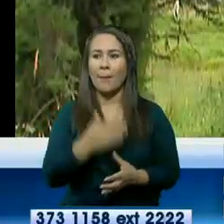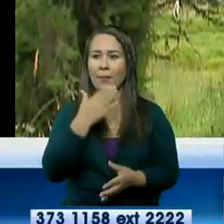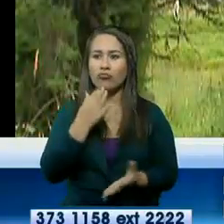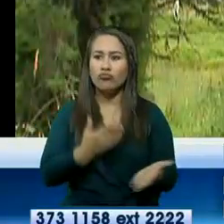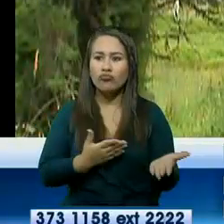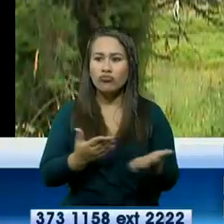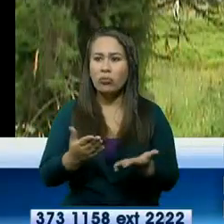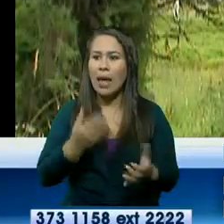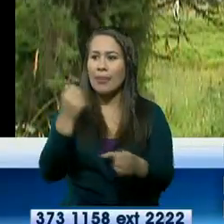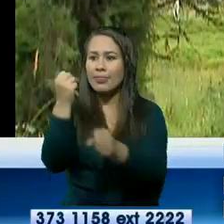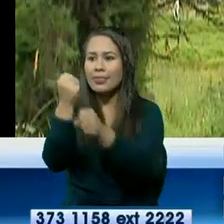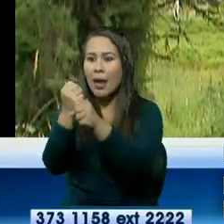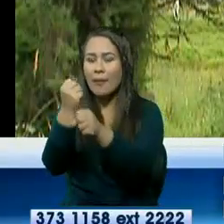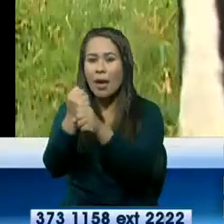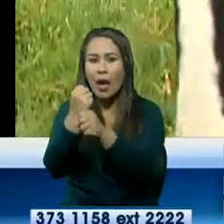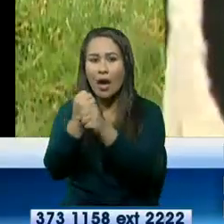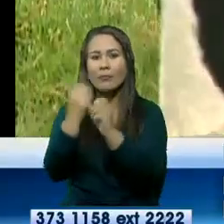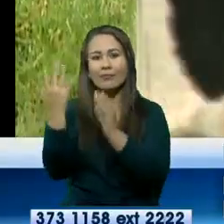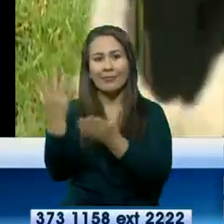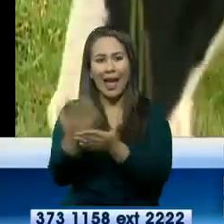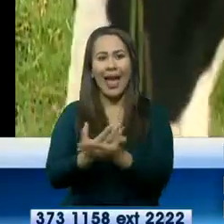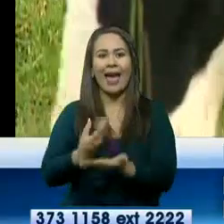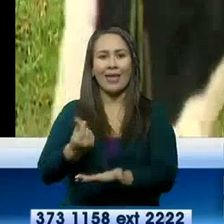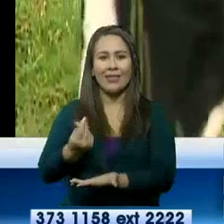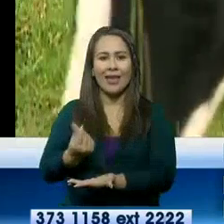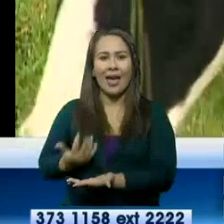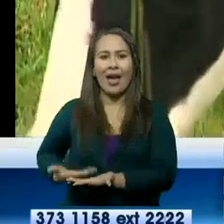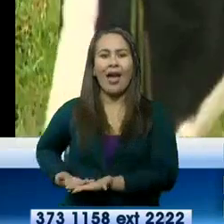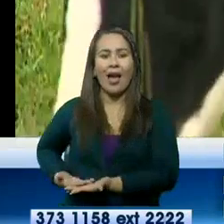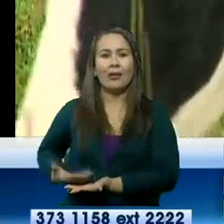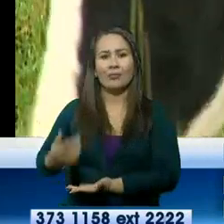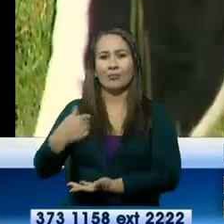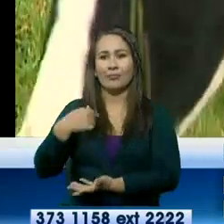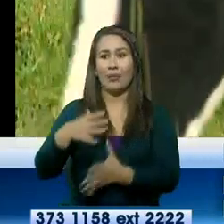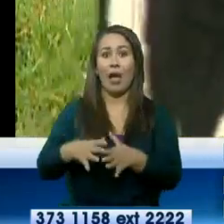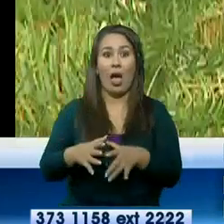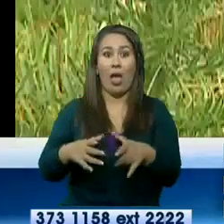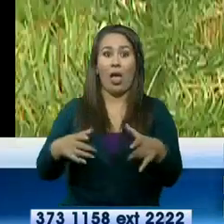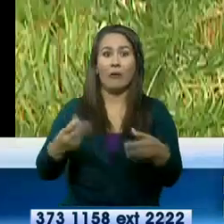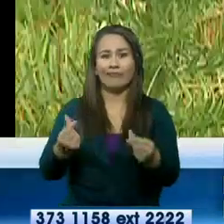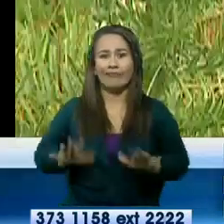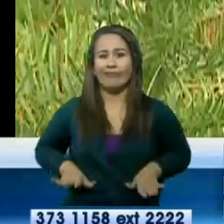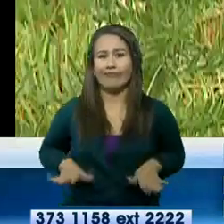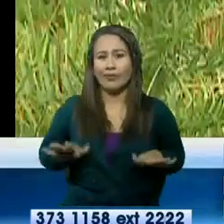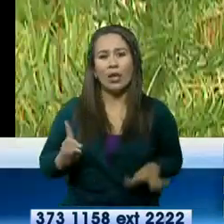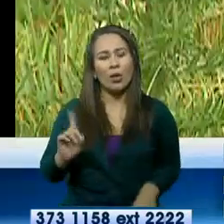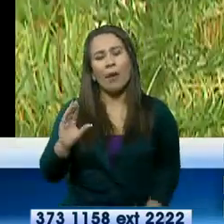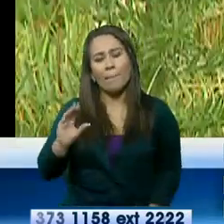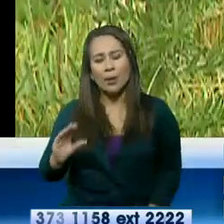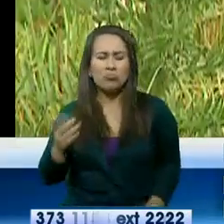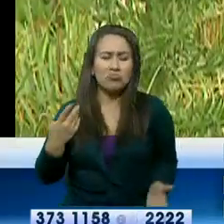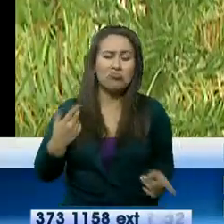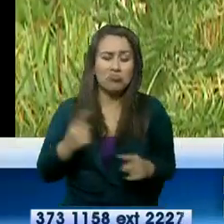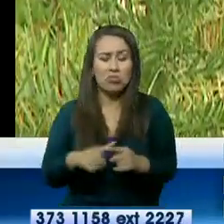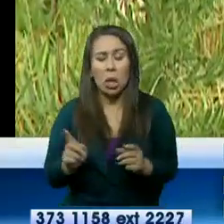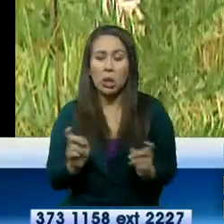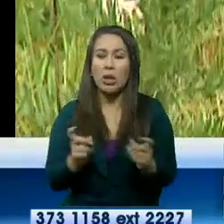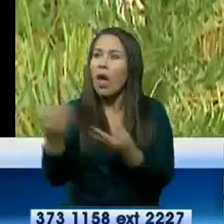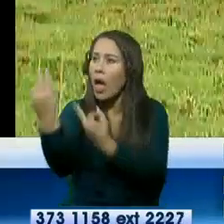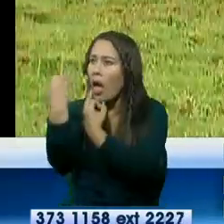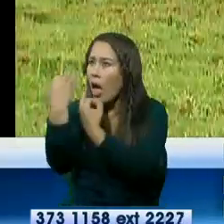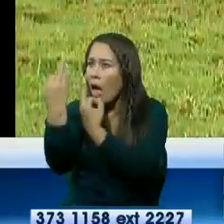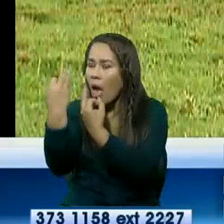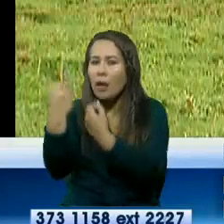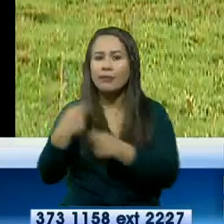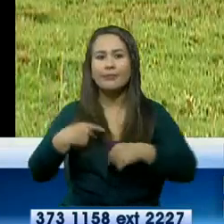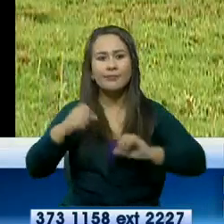a trabajar. Entonces, había ganancia. Entonces, se vio, como dicen, no grandezas, pero ya había ganancia. Hemos recibido charlas, hemos recibido